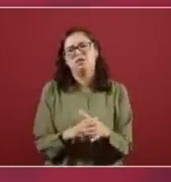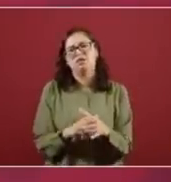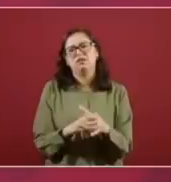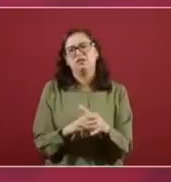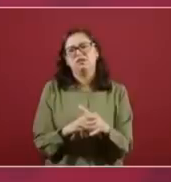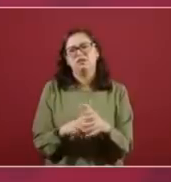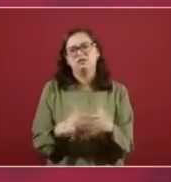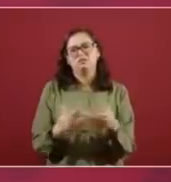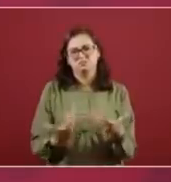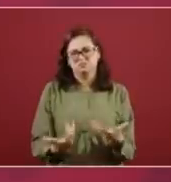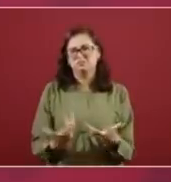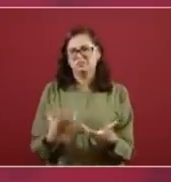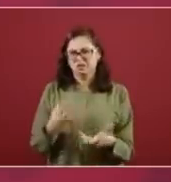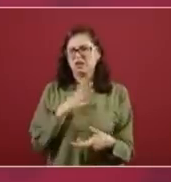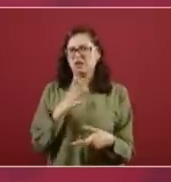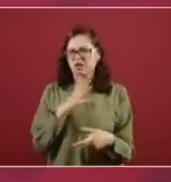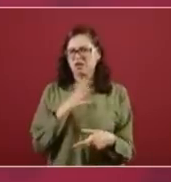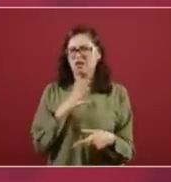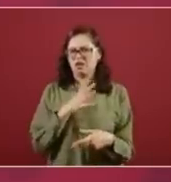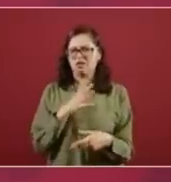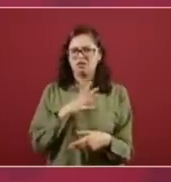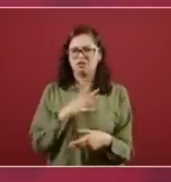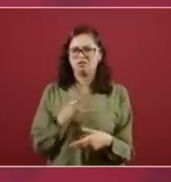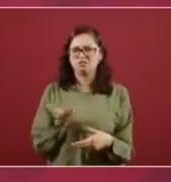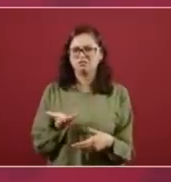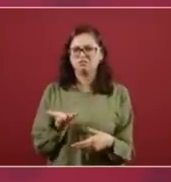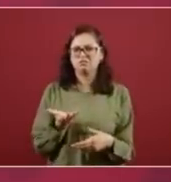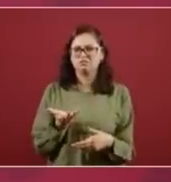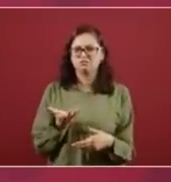a la llegada d